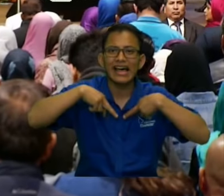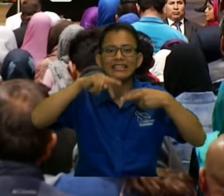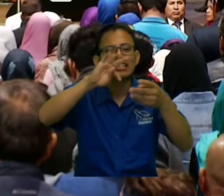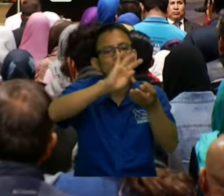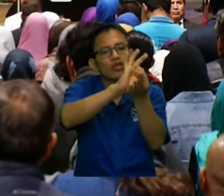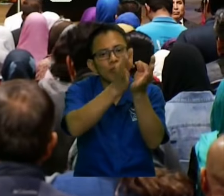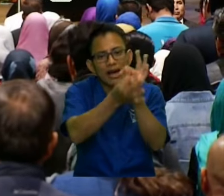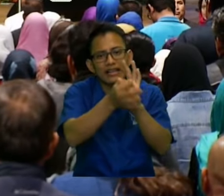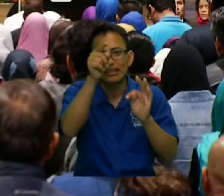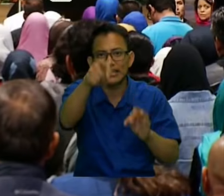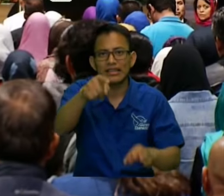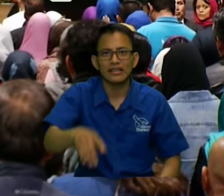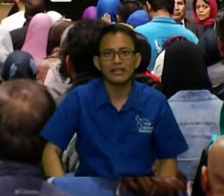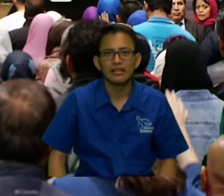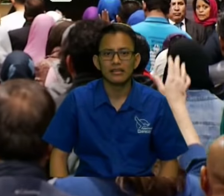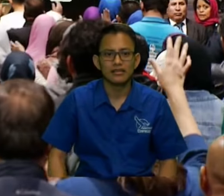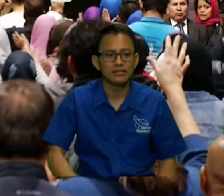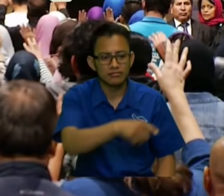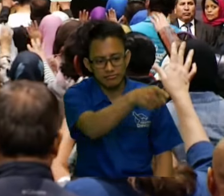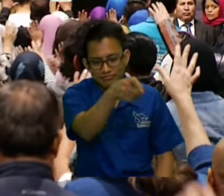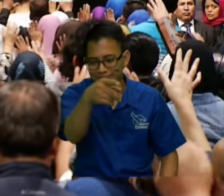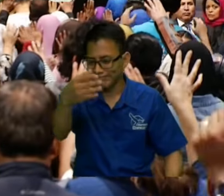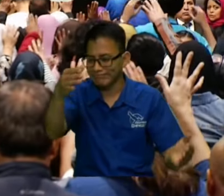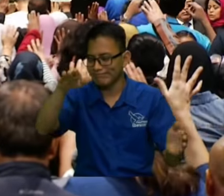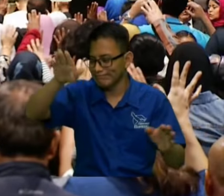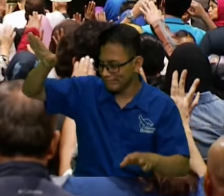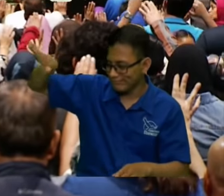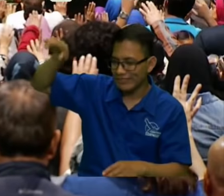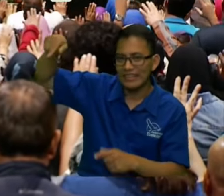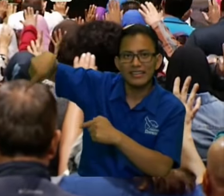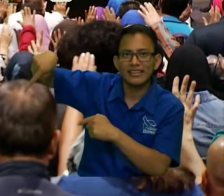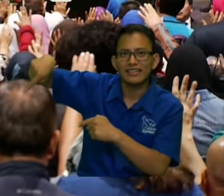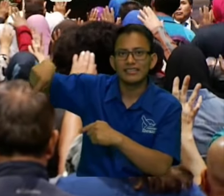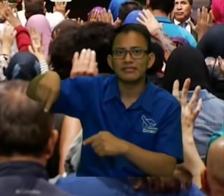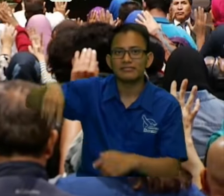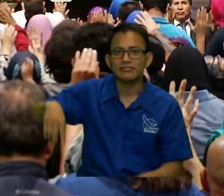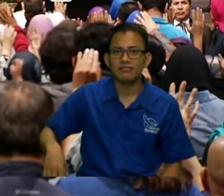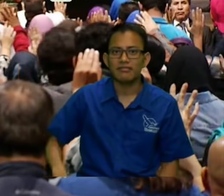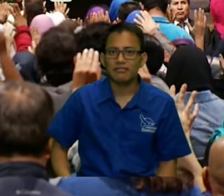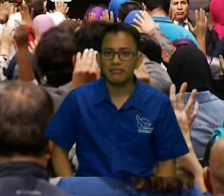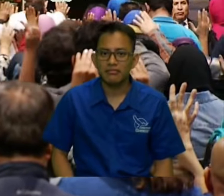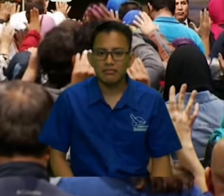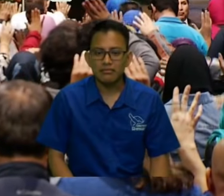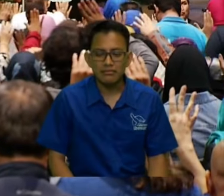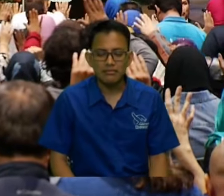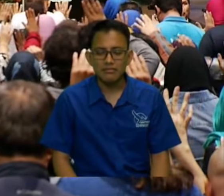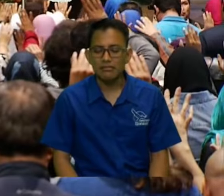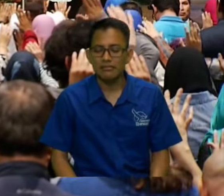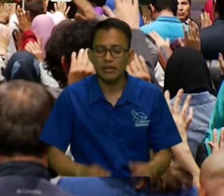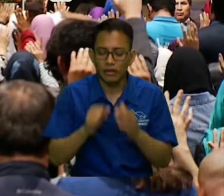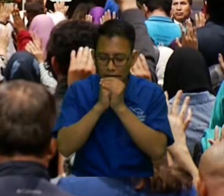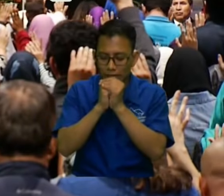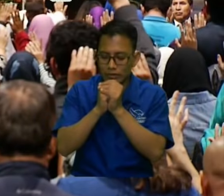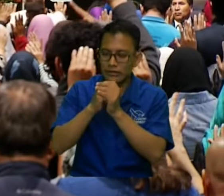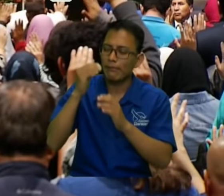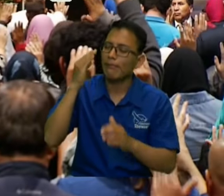a orar, extiende tus manos hacia acá y vamos a orar por los que ya están, y luego me vas a dejar orar por ti. Padre, en el nombre de